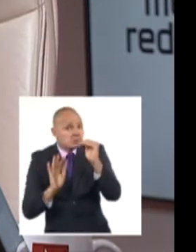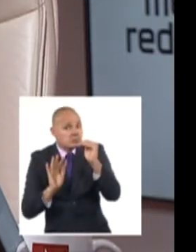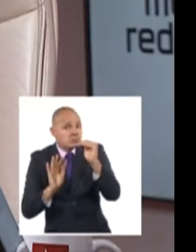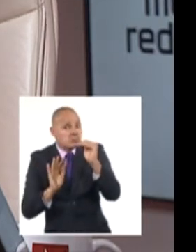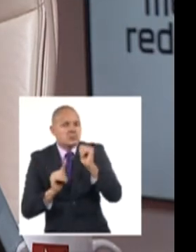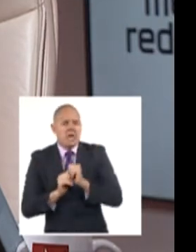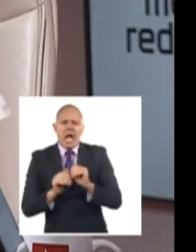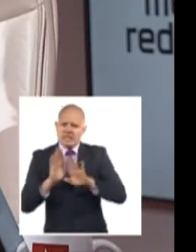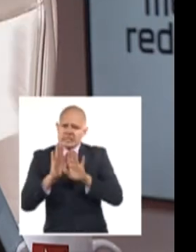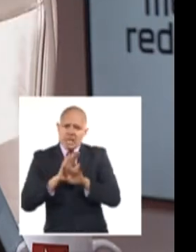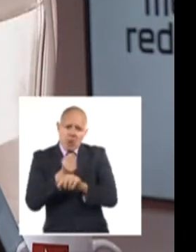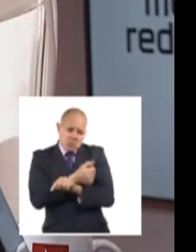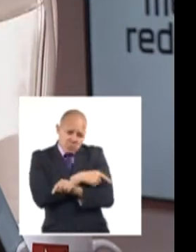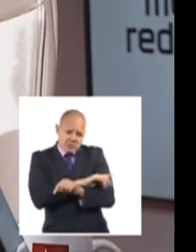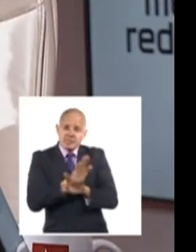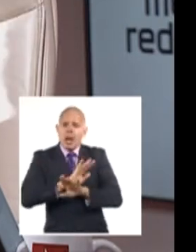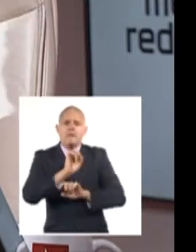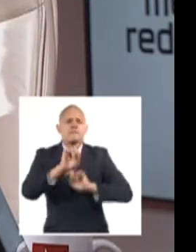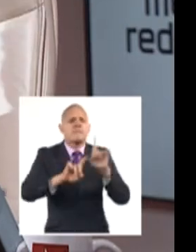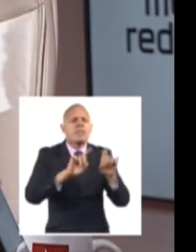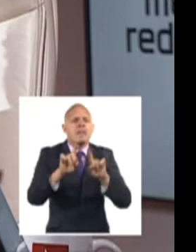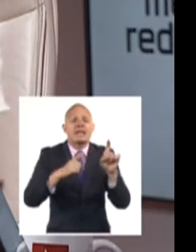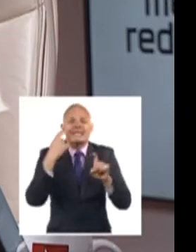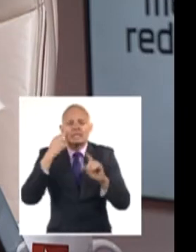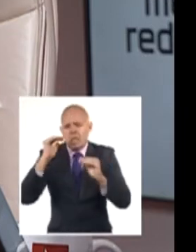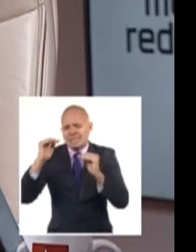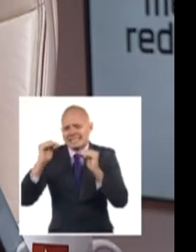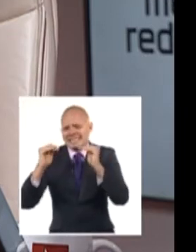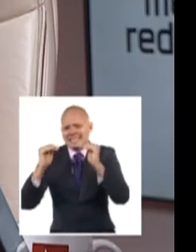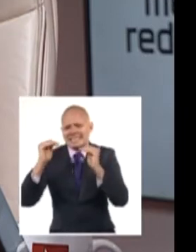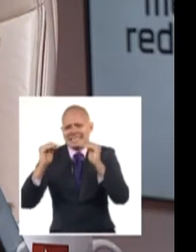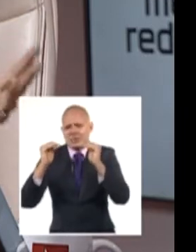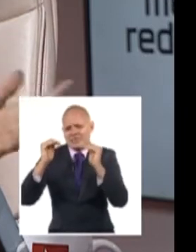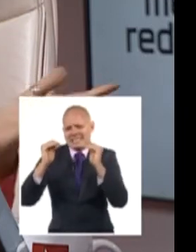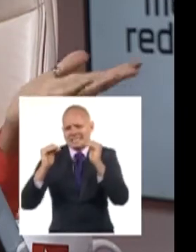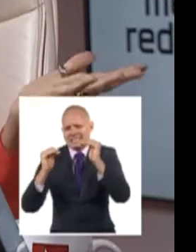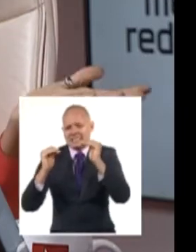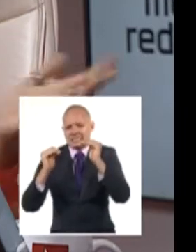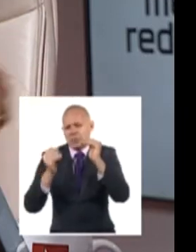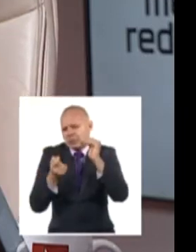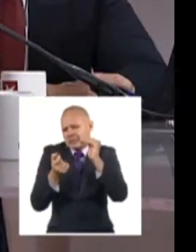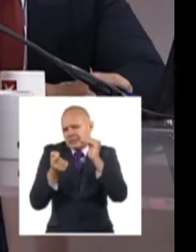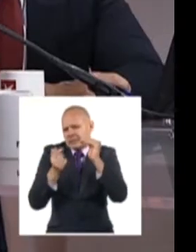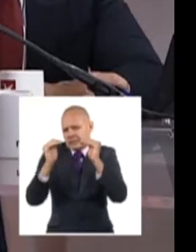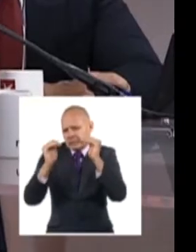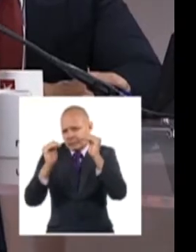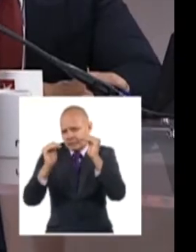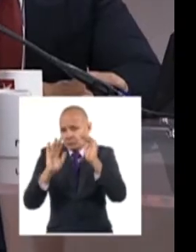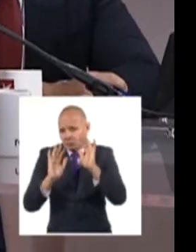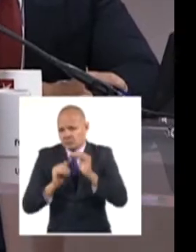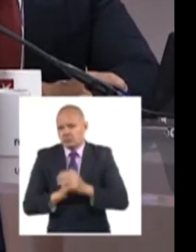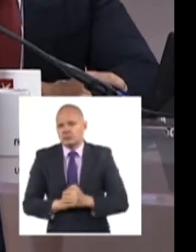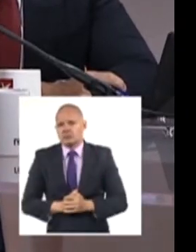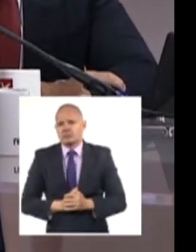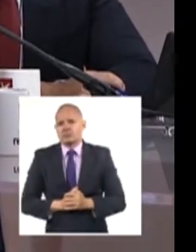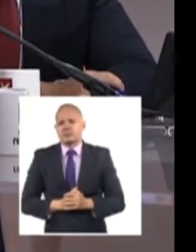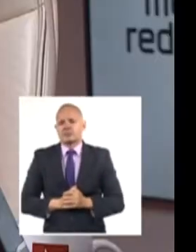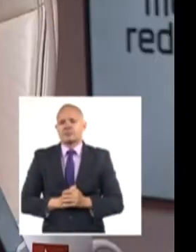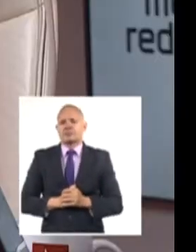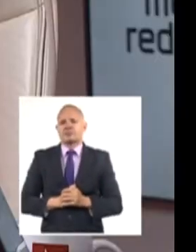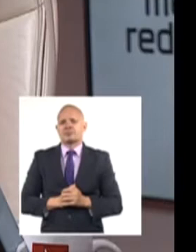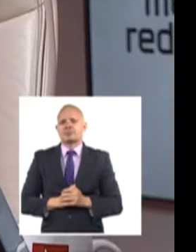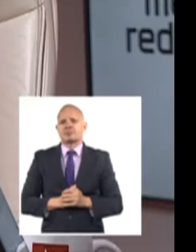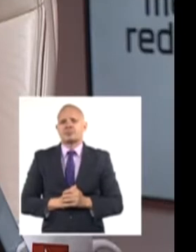sondeos la diferencia es mínima solamente uno de esos estudios como de cinco que se estaban dando a conocer entre ayer y hoy